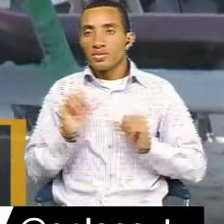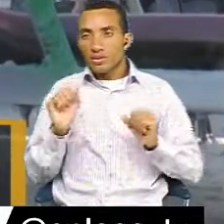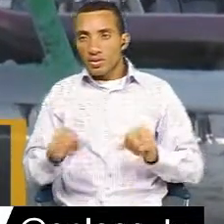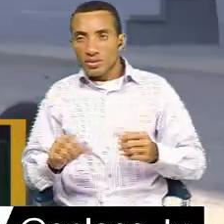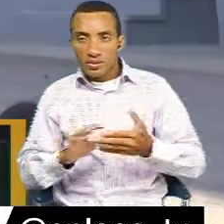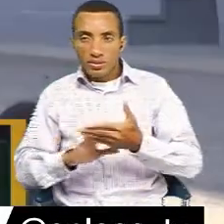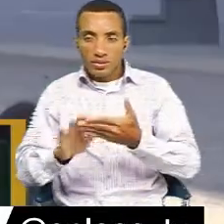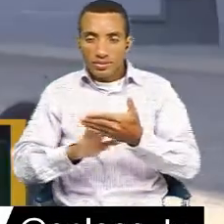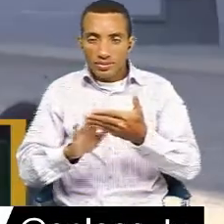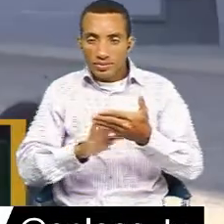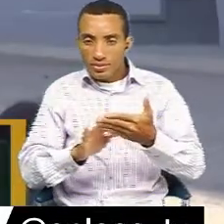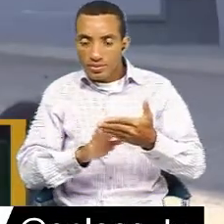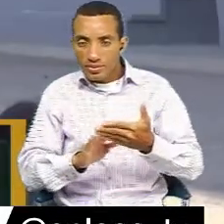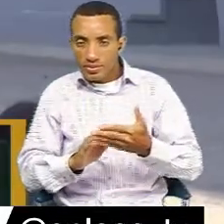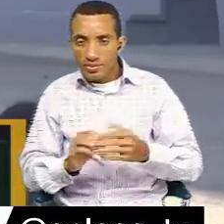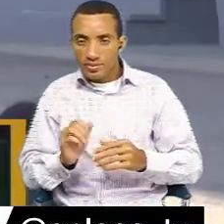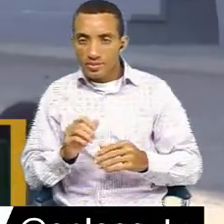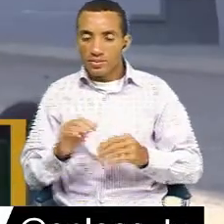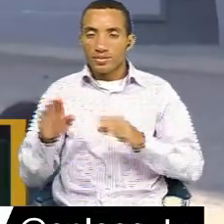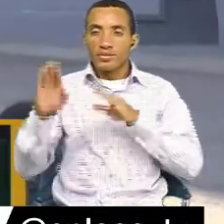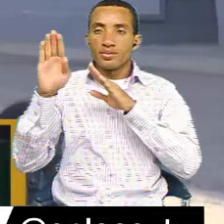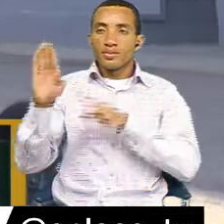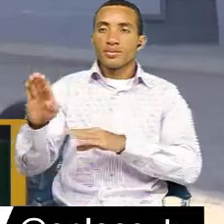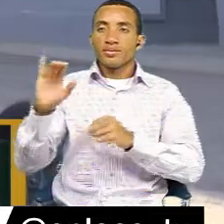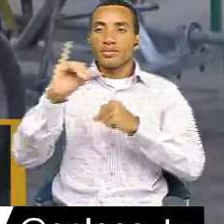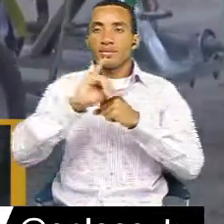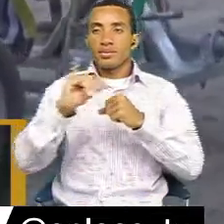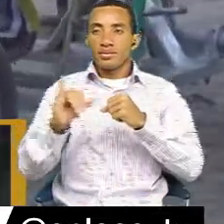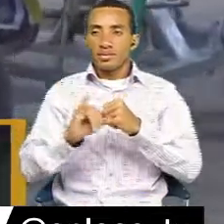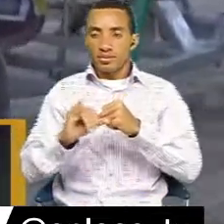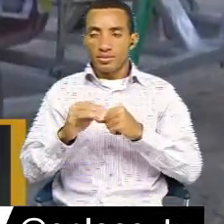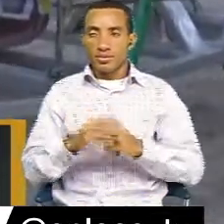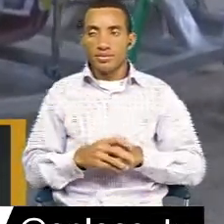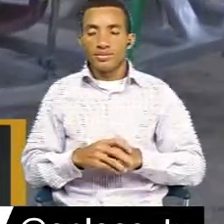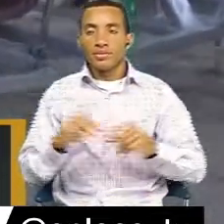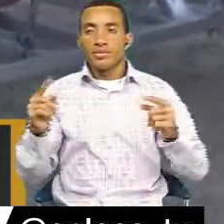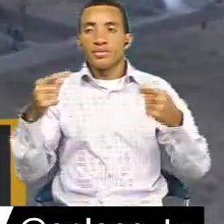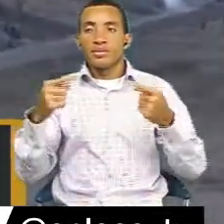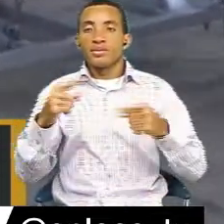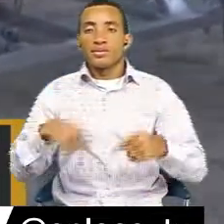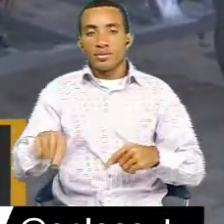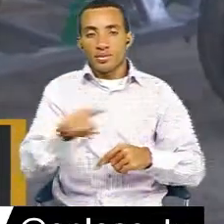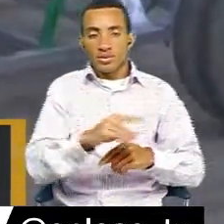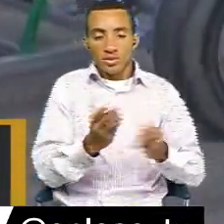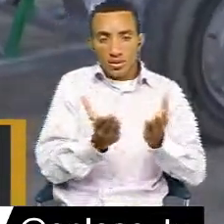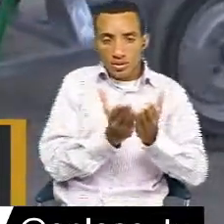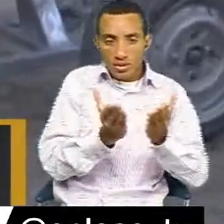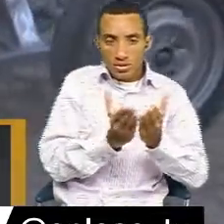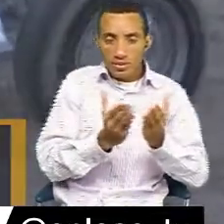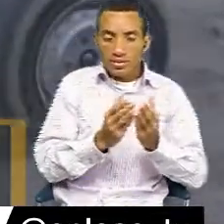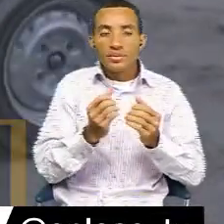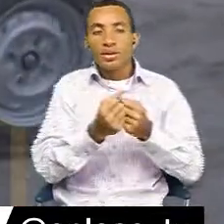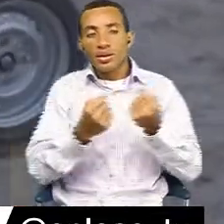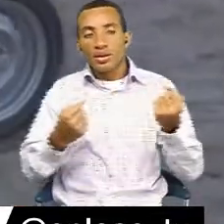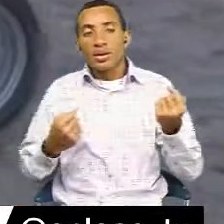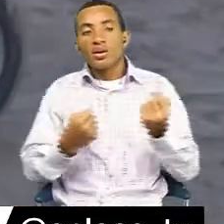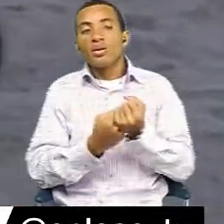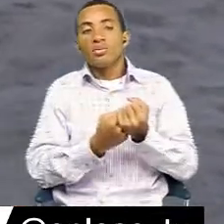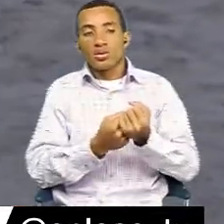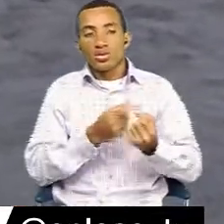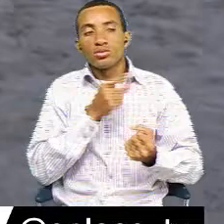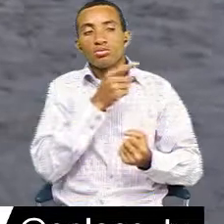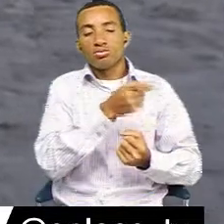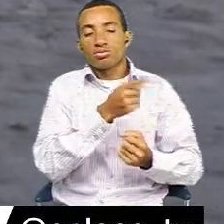poder llegar representación del industrial al campeonato. Los alumnos han contado con el apoyo de las directivas del plantel que han anunciado la compra de este VTM.